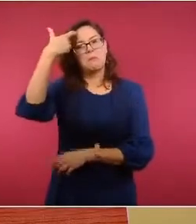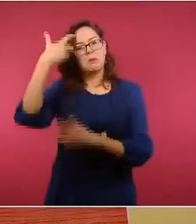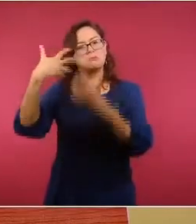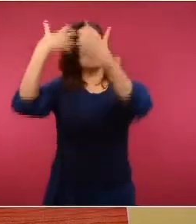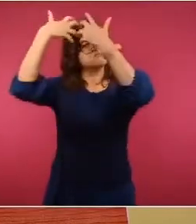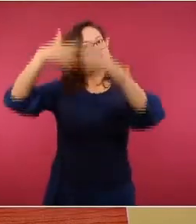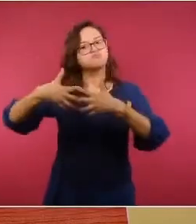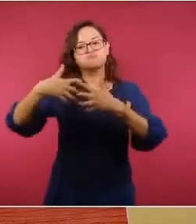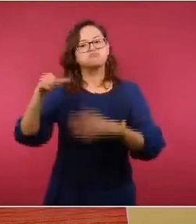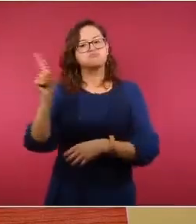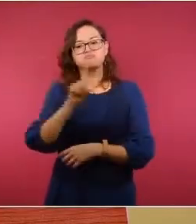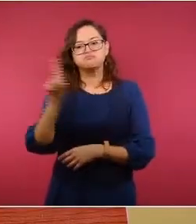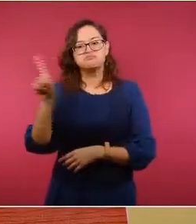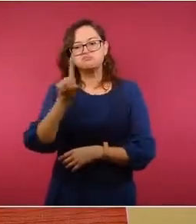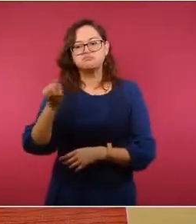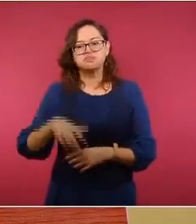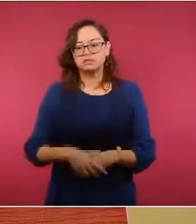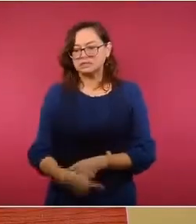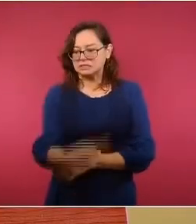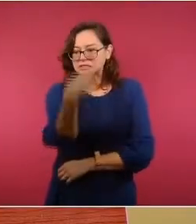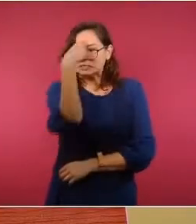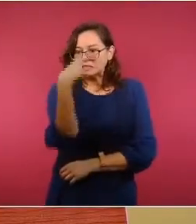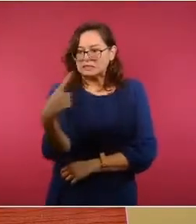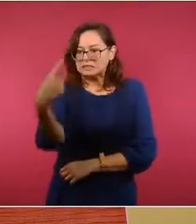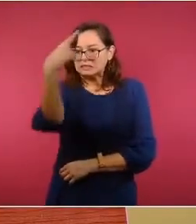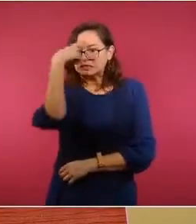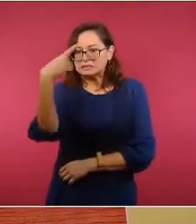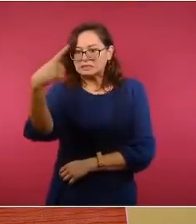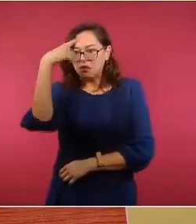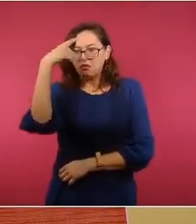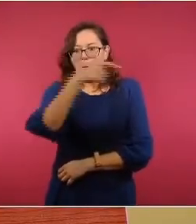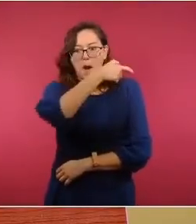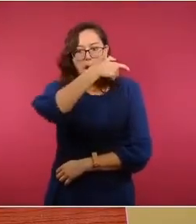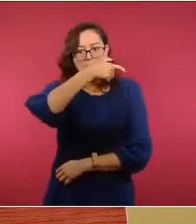el nivel de enajenación